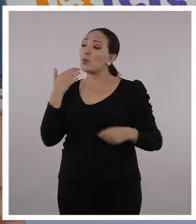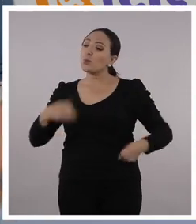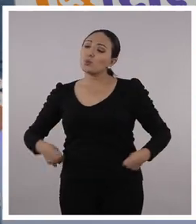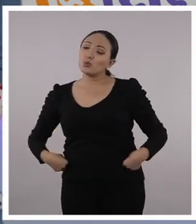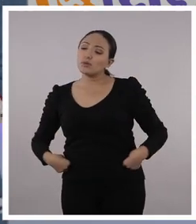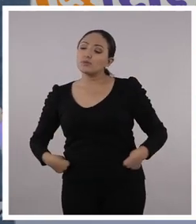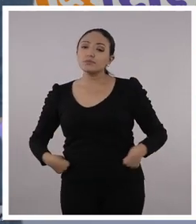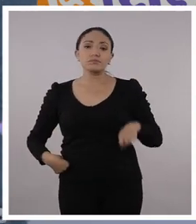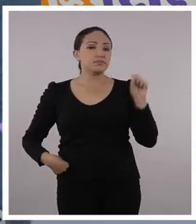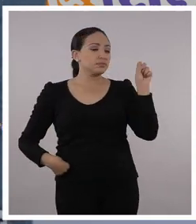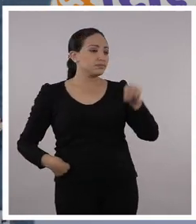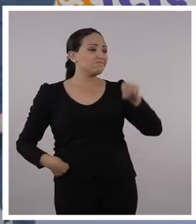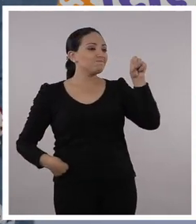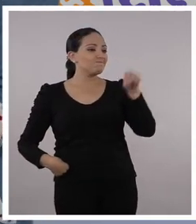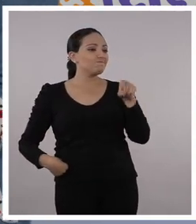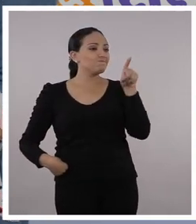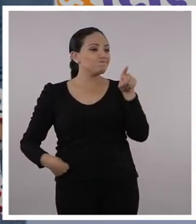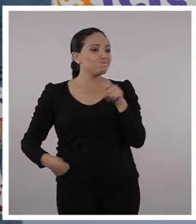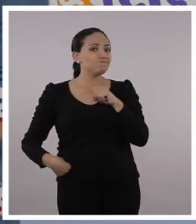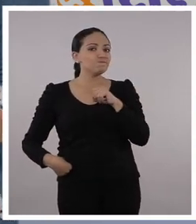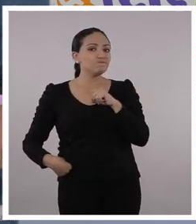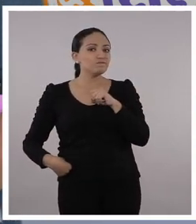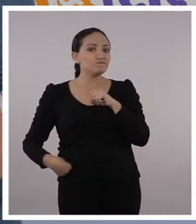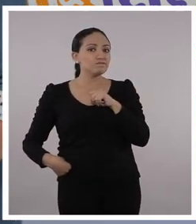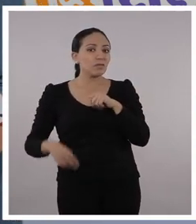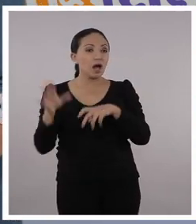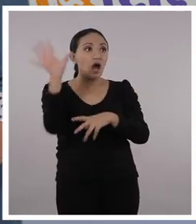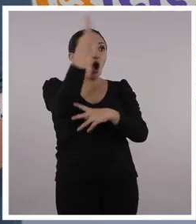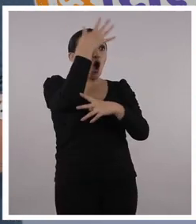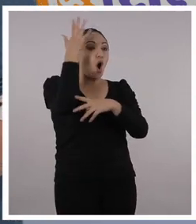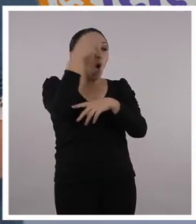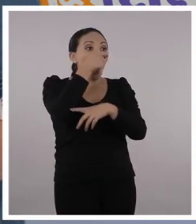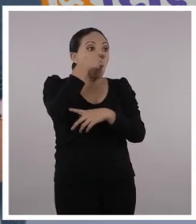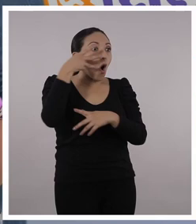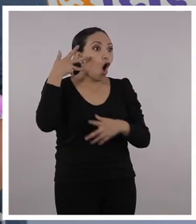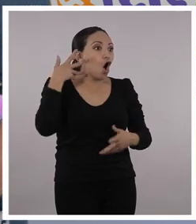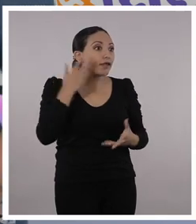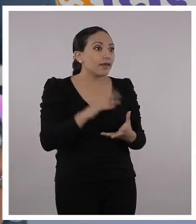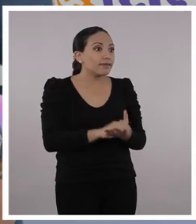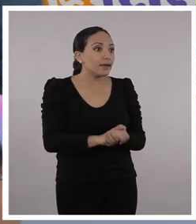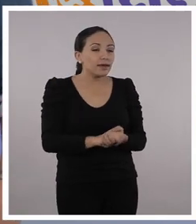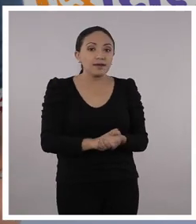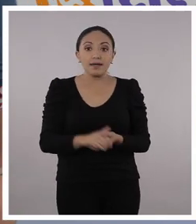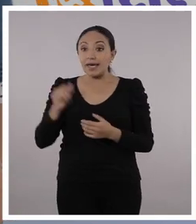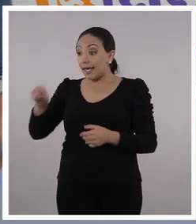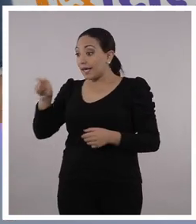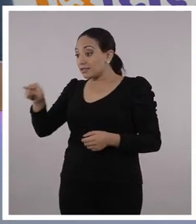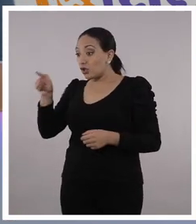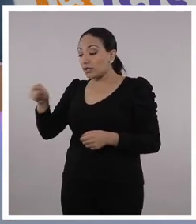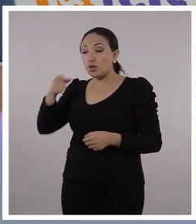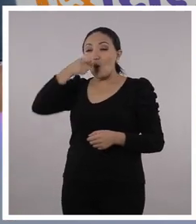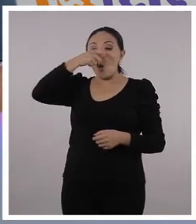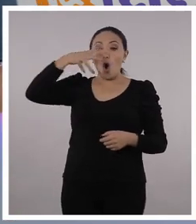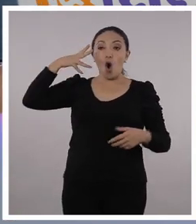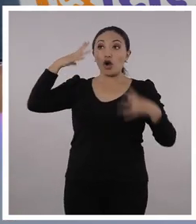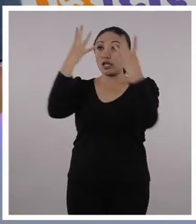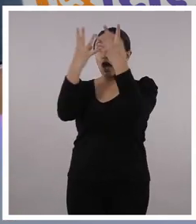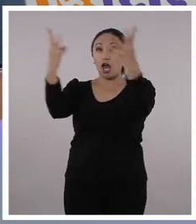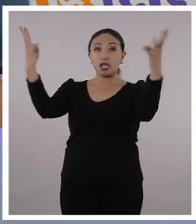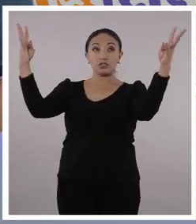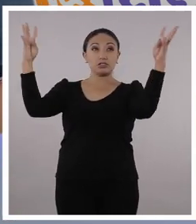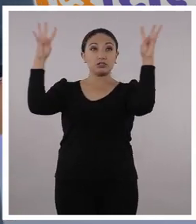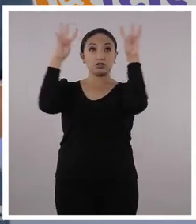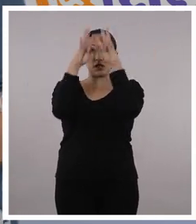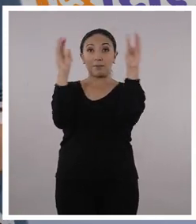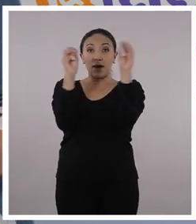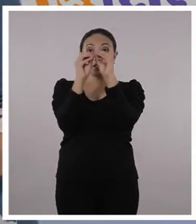ambiente. Sí, podría ser. ¿O la selva? Monse, eso te iba a decir. Creo que la selva es un espacio